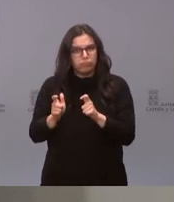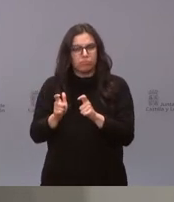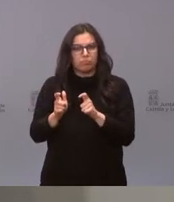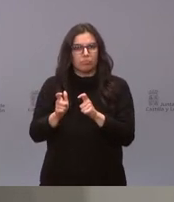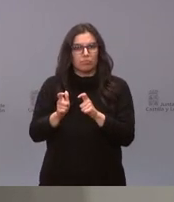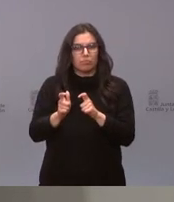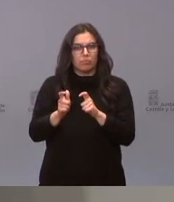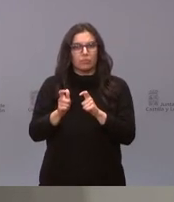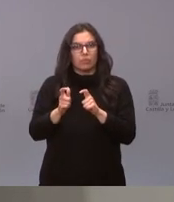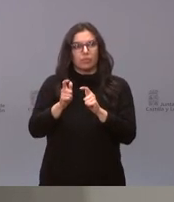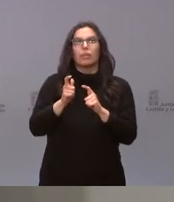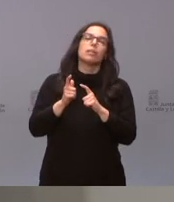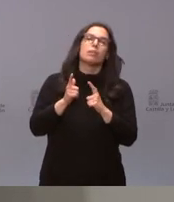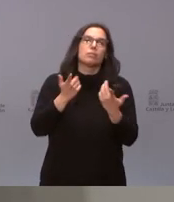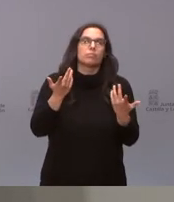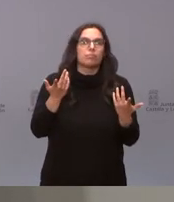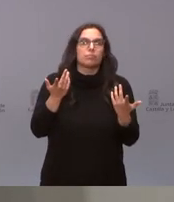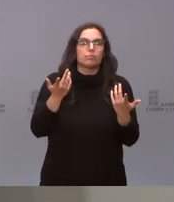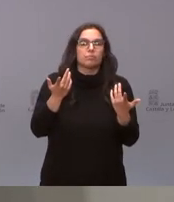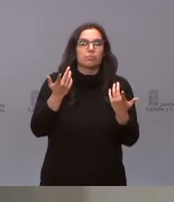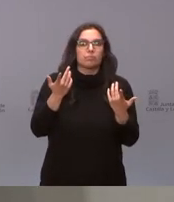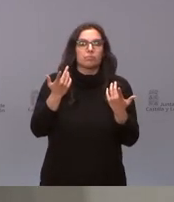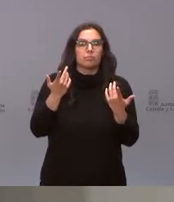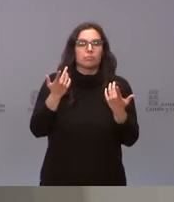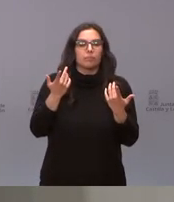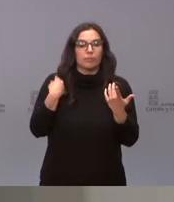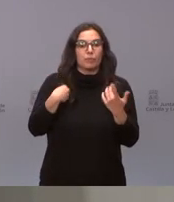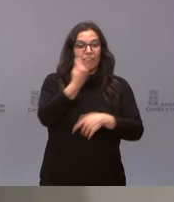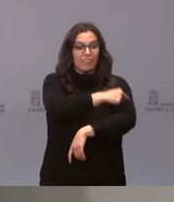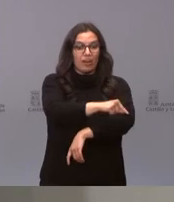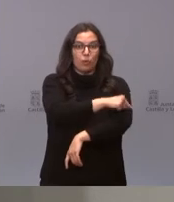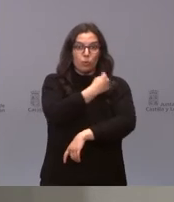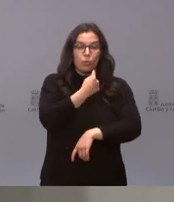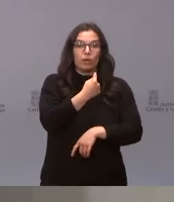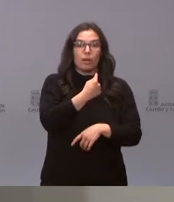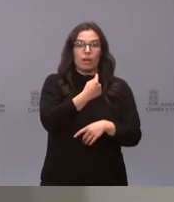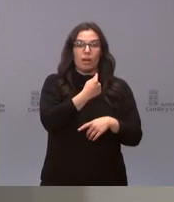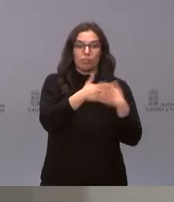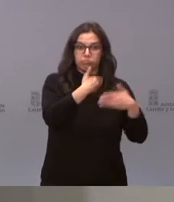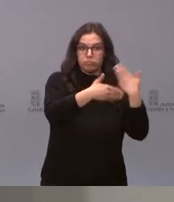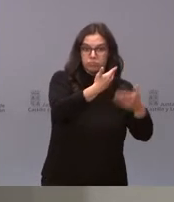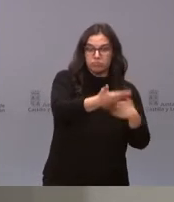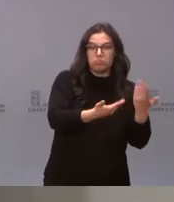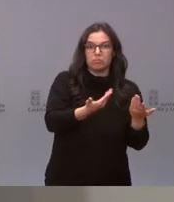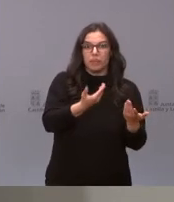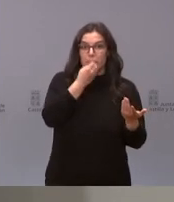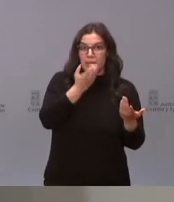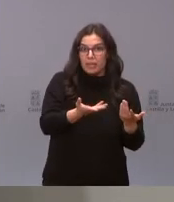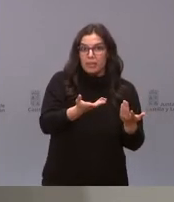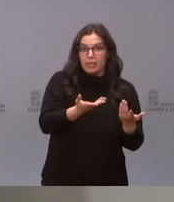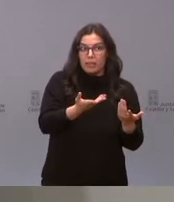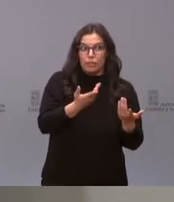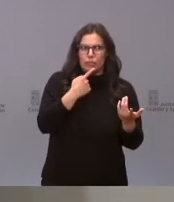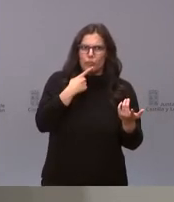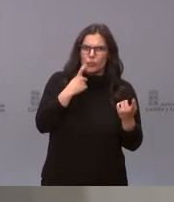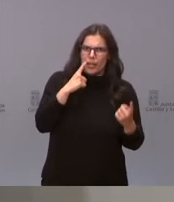tenemos muy buenas relación de la vacuna con el número por habitante pero evidentemente